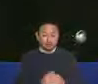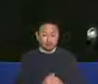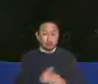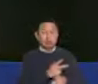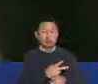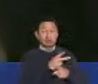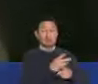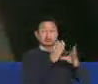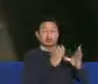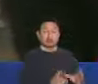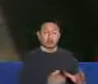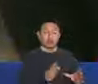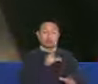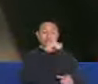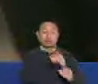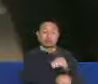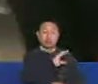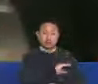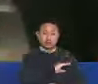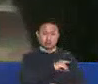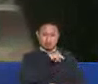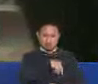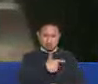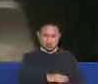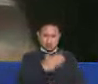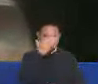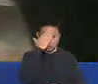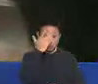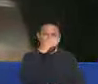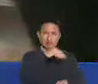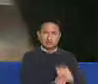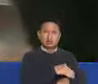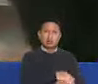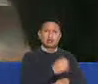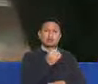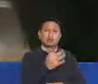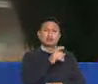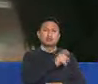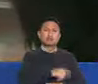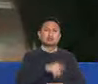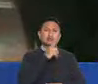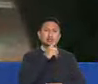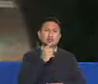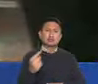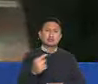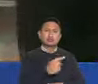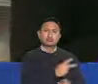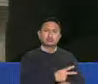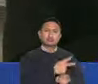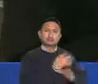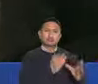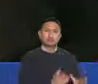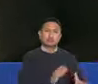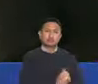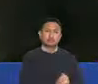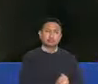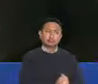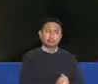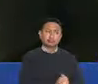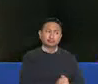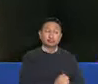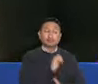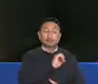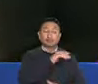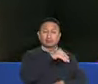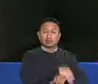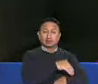concejales dentro del cabildo, ¿ya se tendrá ya en horas de la tarde claro quiénes estarán conformando el cabildo? Sí, en horas de la tarde ya